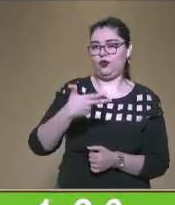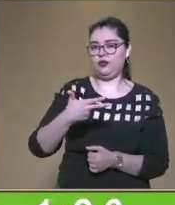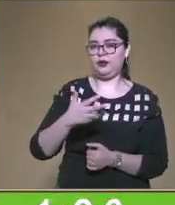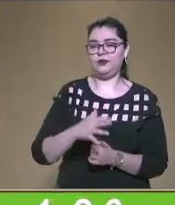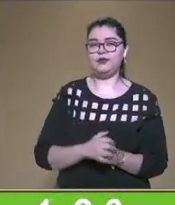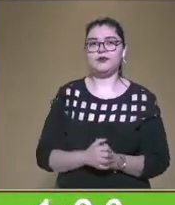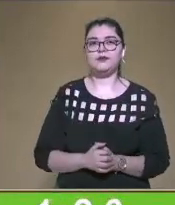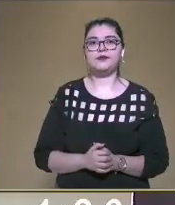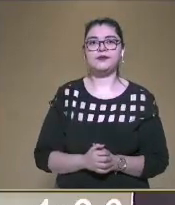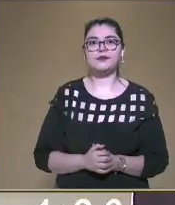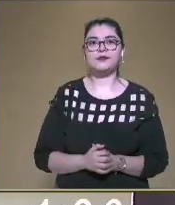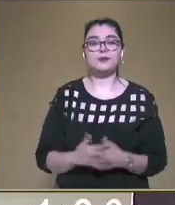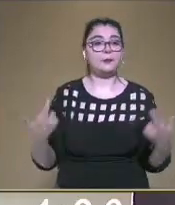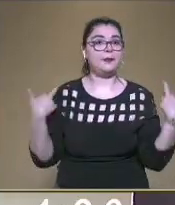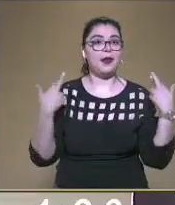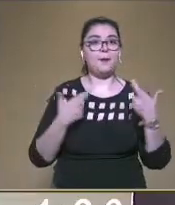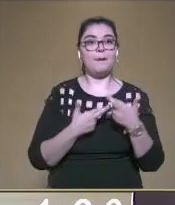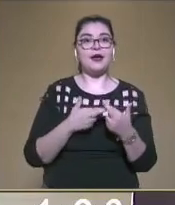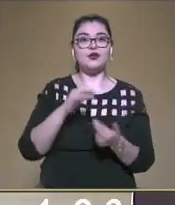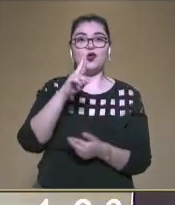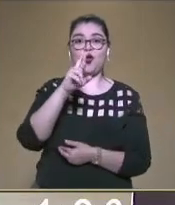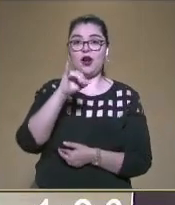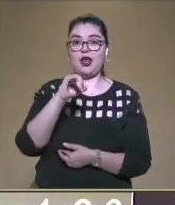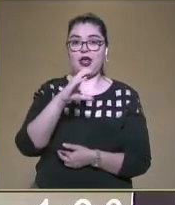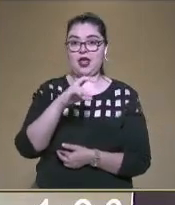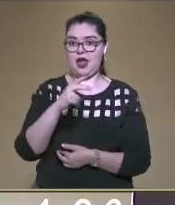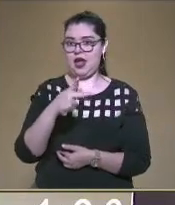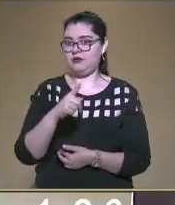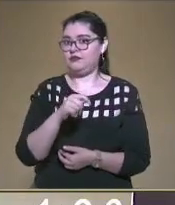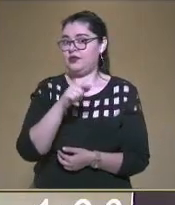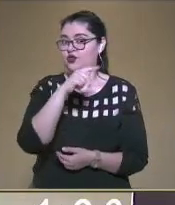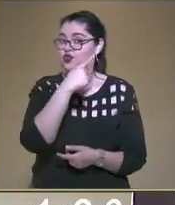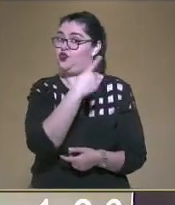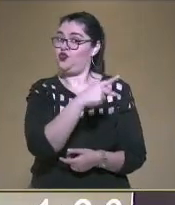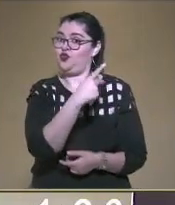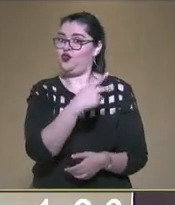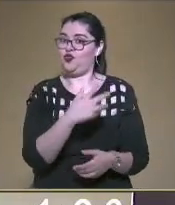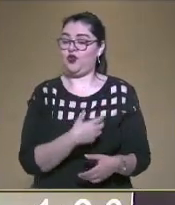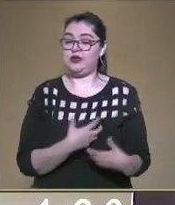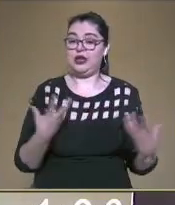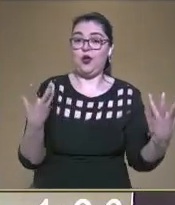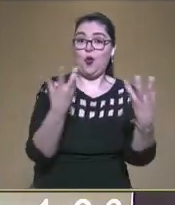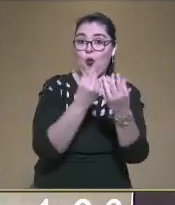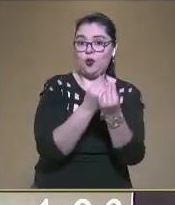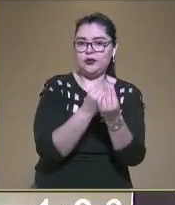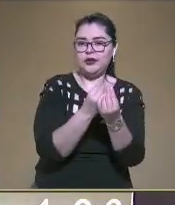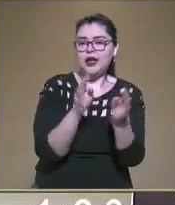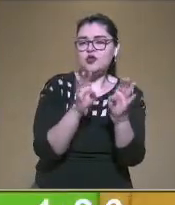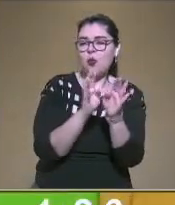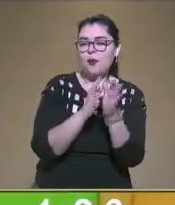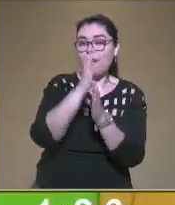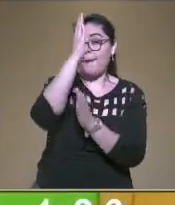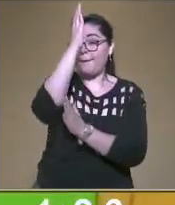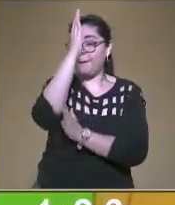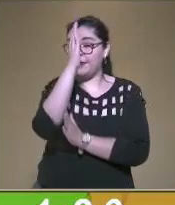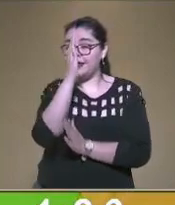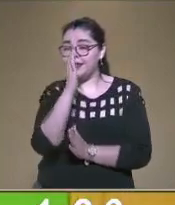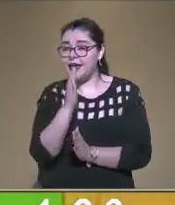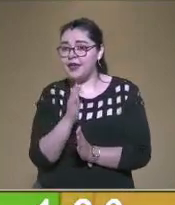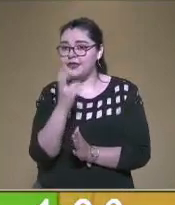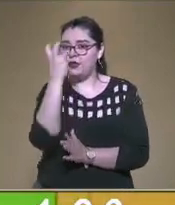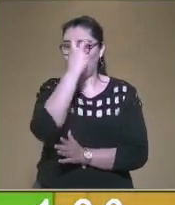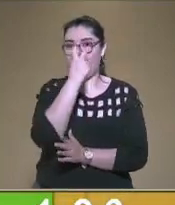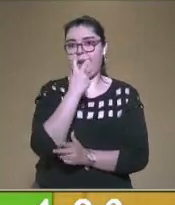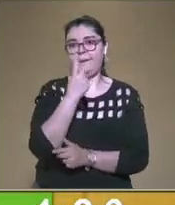4/8. Maestro Ricky, eso te tocó a ti. Y si tú lo juntas, vendría siendo efectivamente la